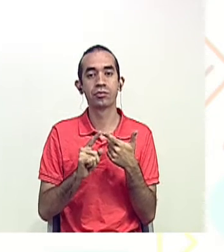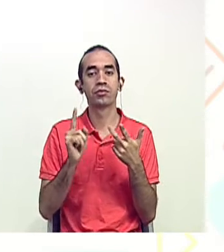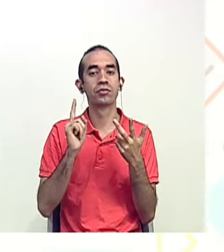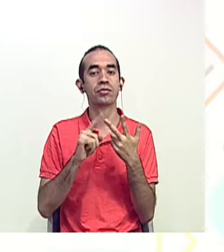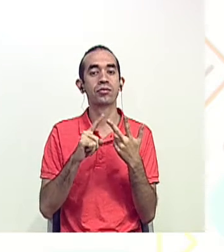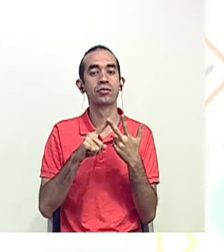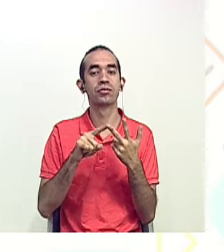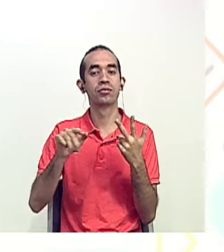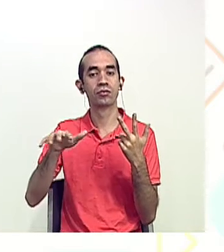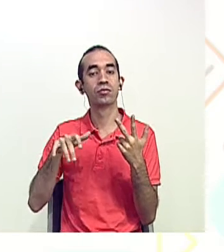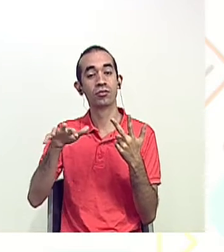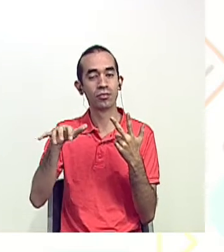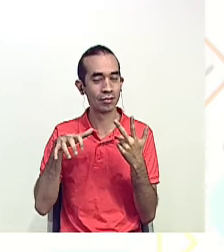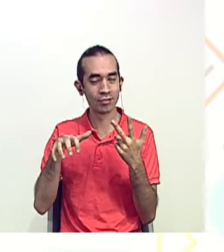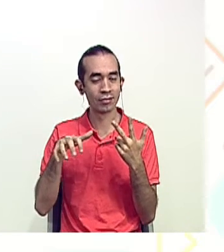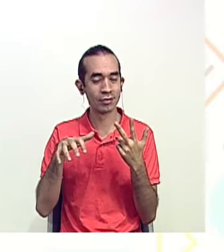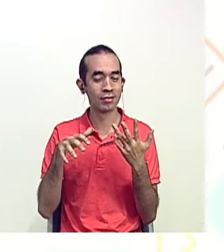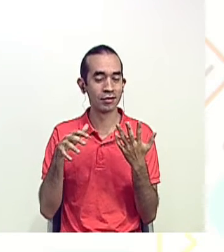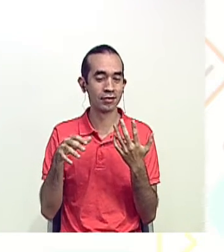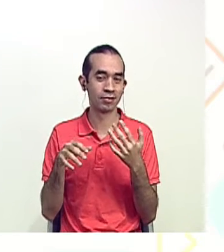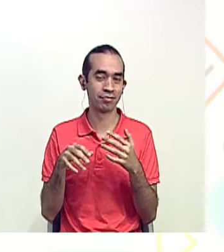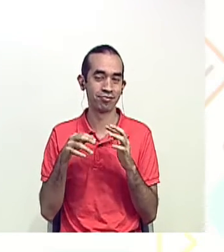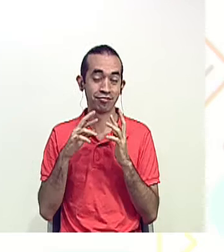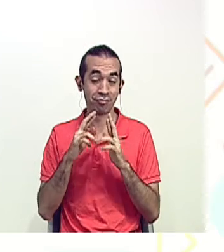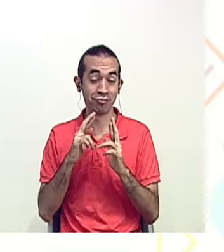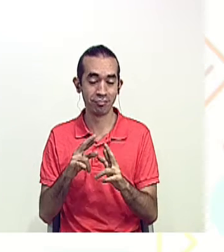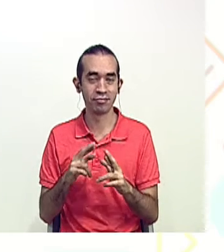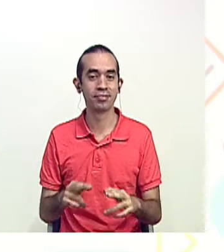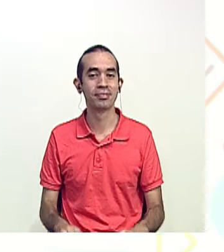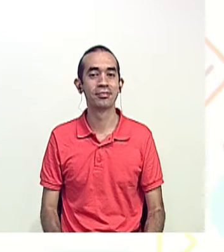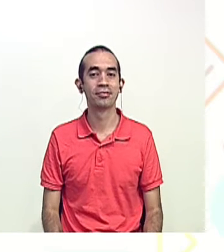la calculadora para realizar nuestros cálculos.